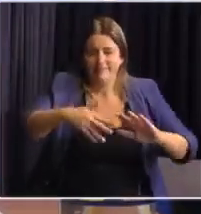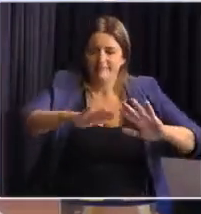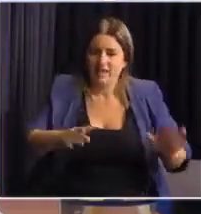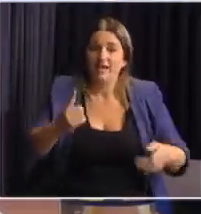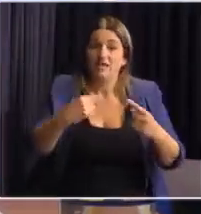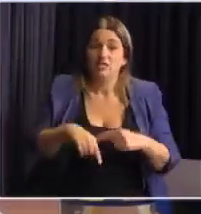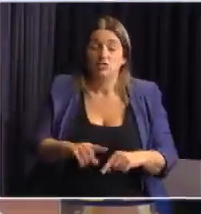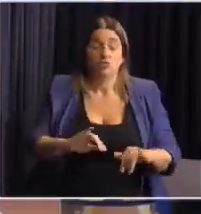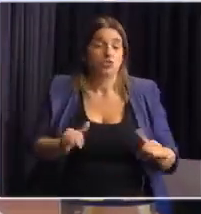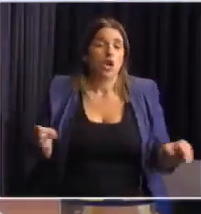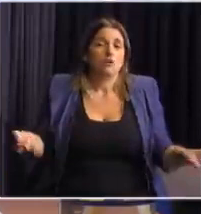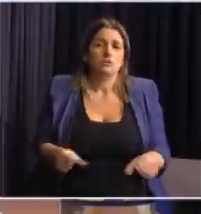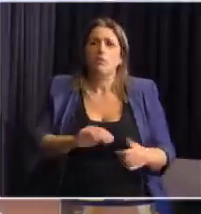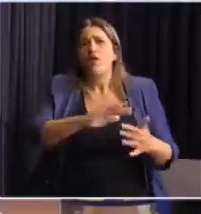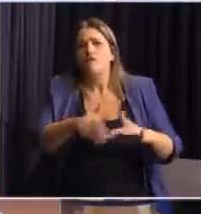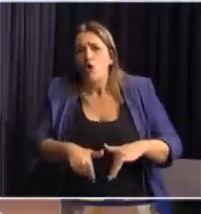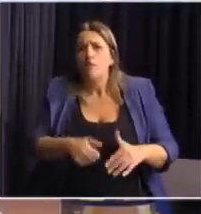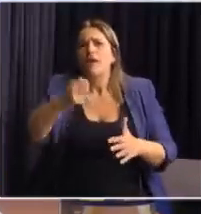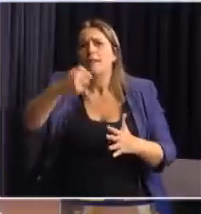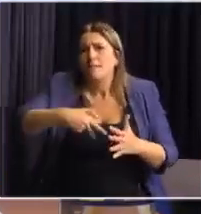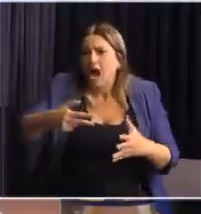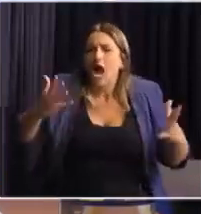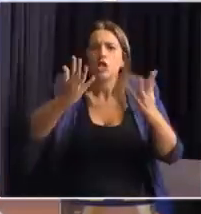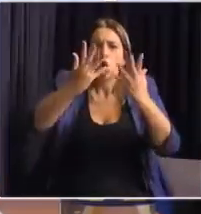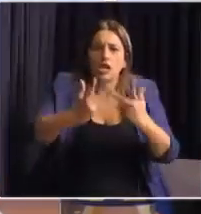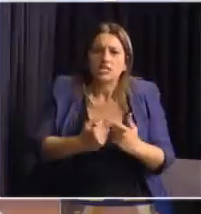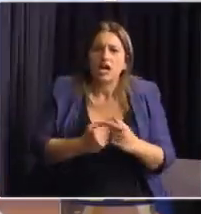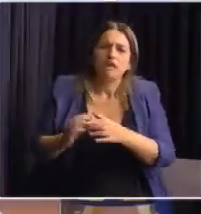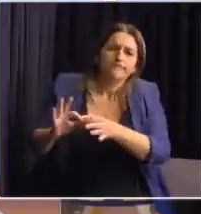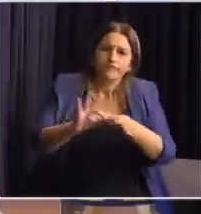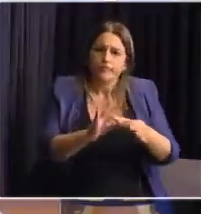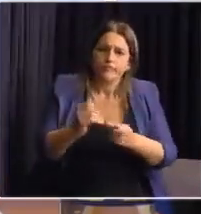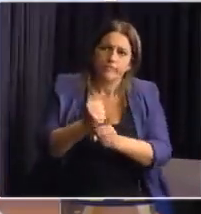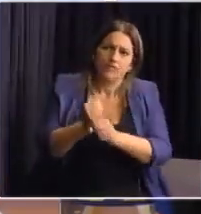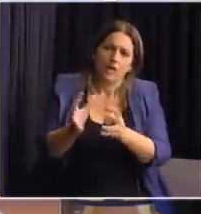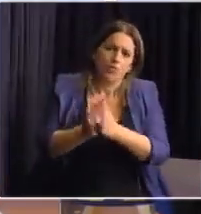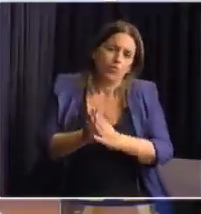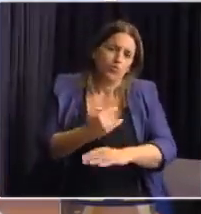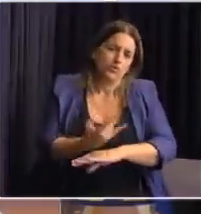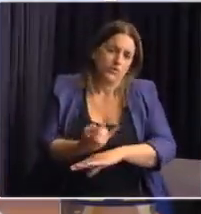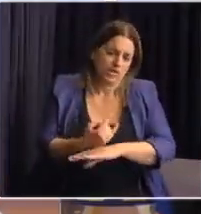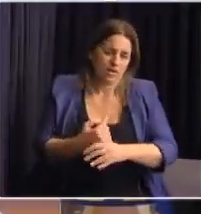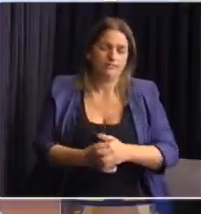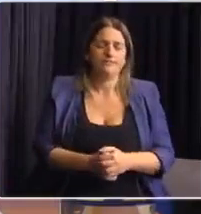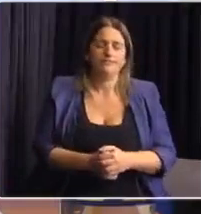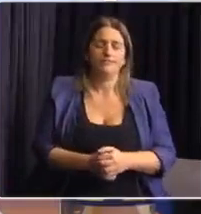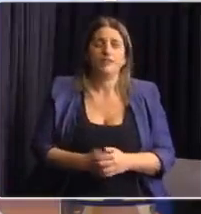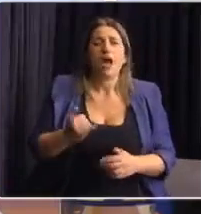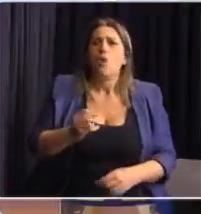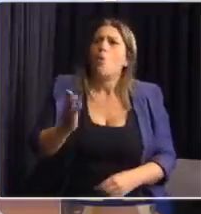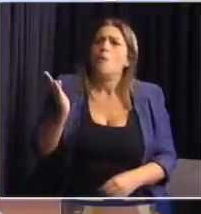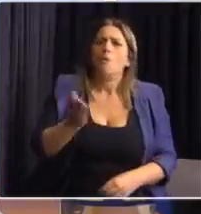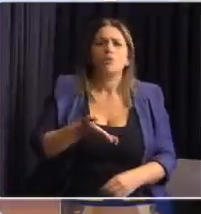ese sentido, hemos desarrollado estrategias unidos y trabajando con el Plan Ceibal. Tenemos un